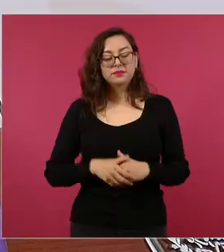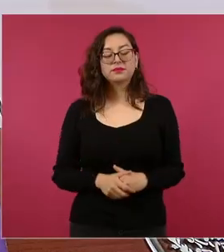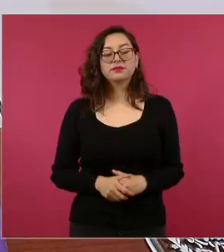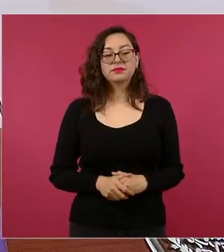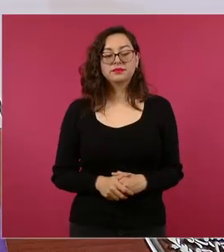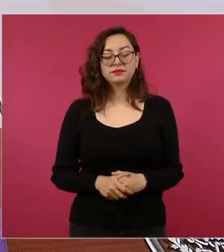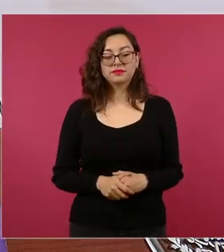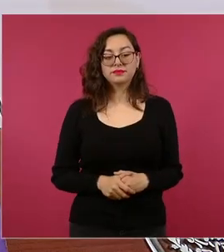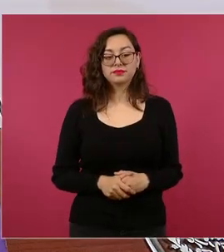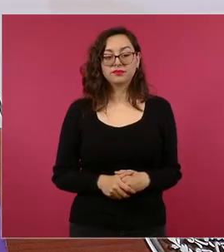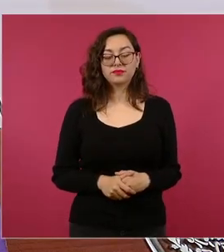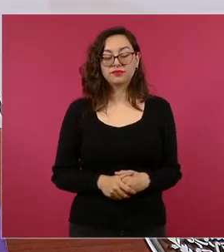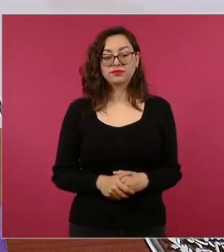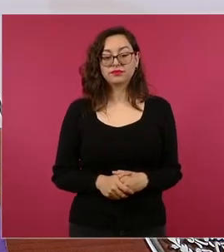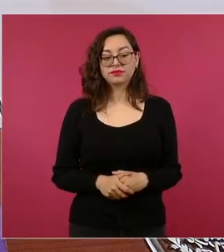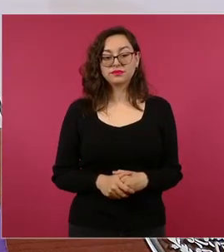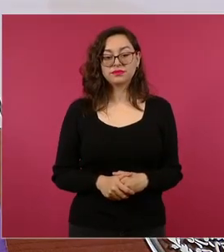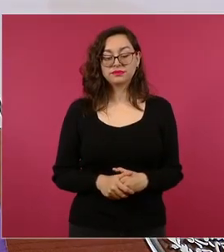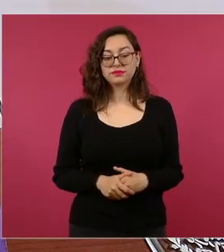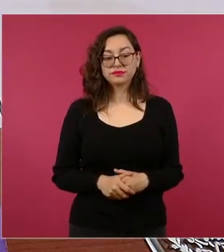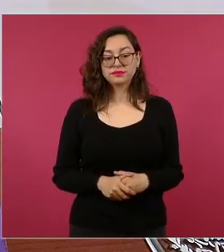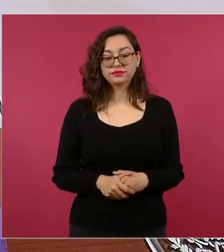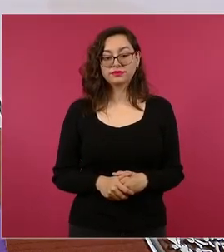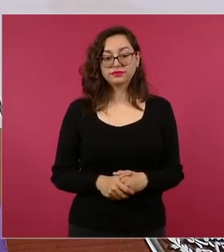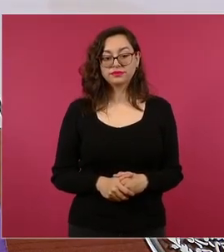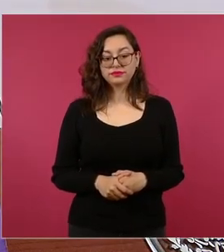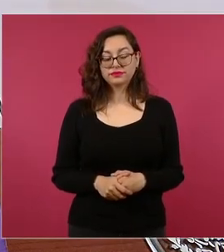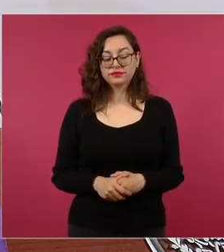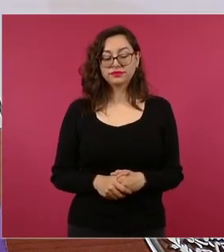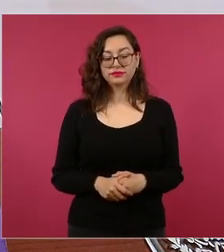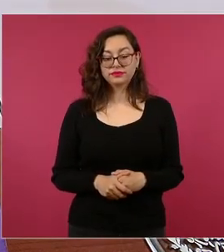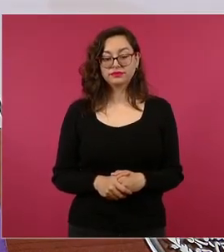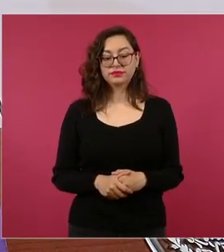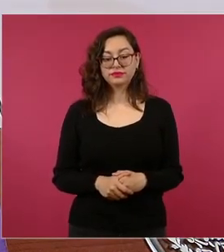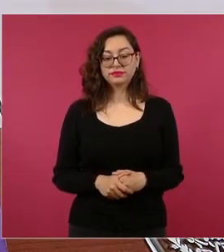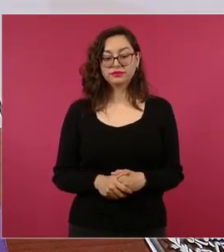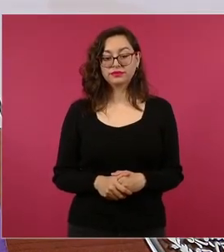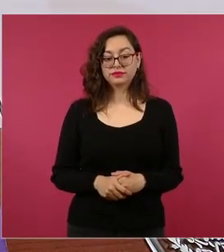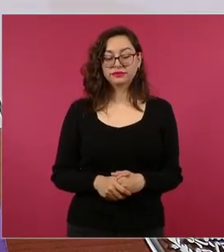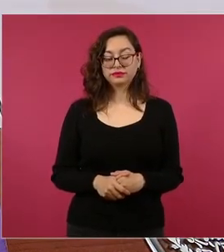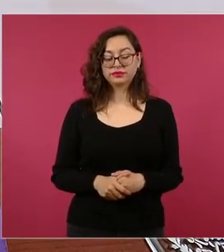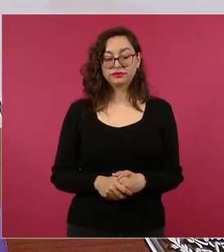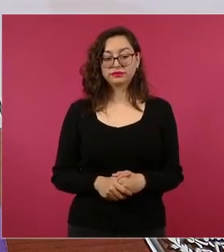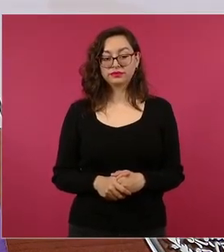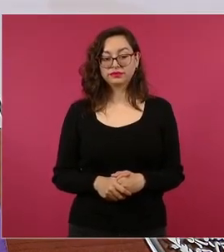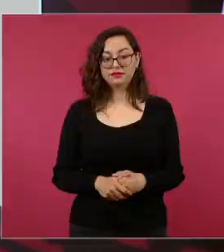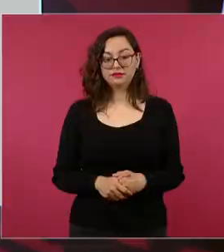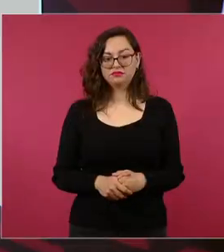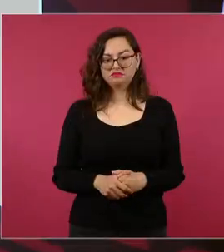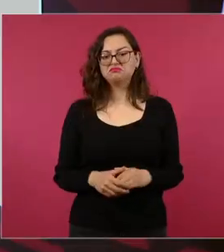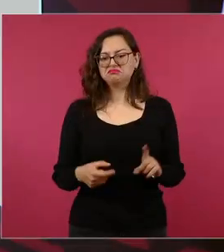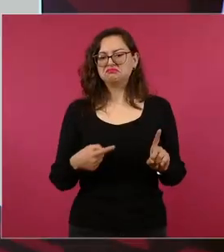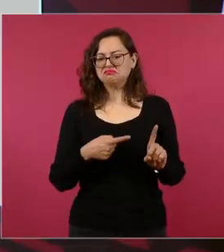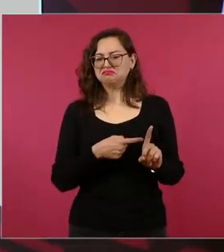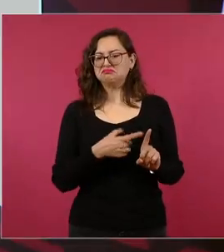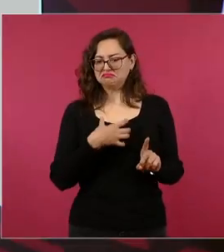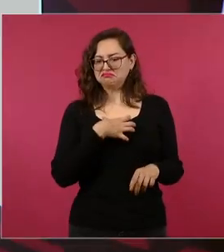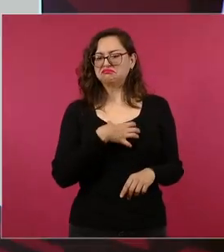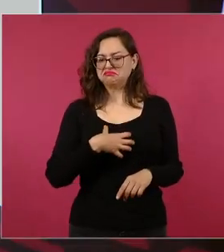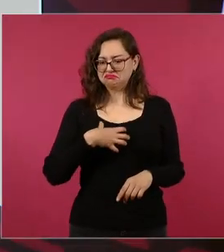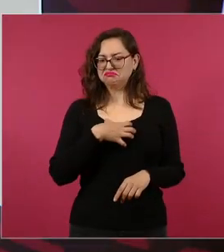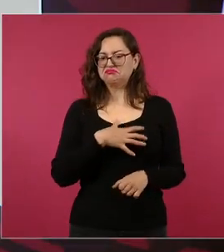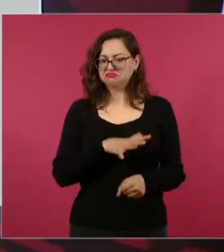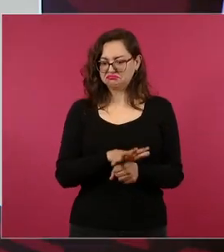Y estaba yo leyendo de que él está contento con el triunfo,